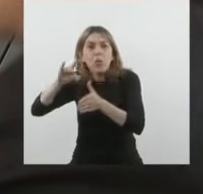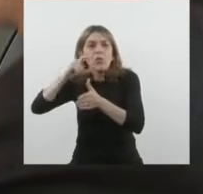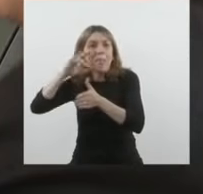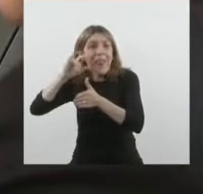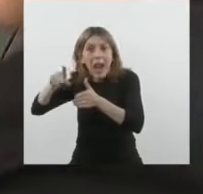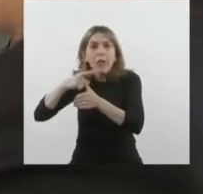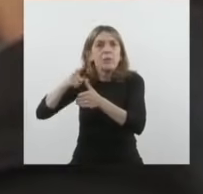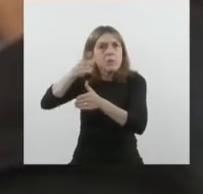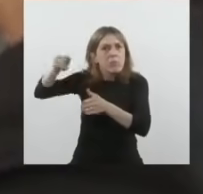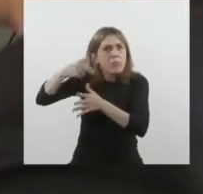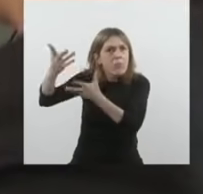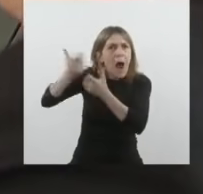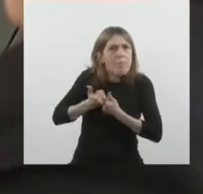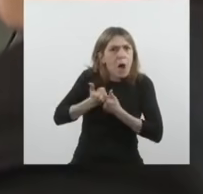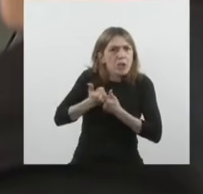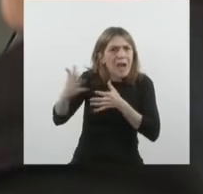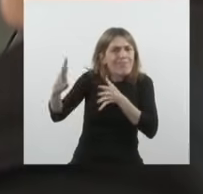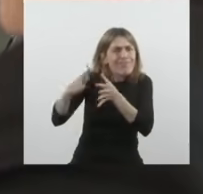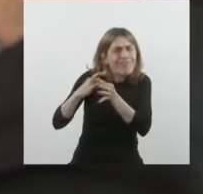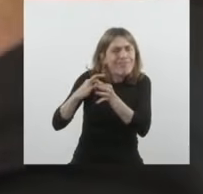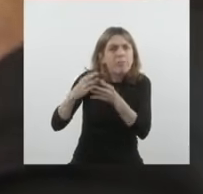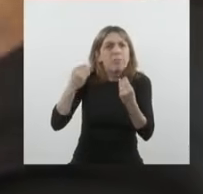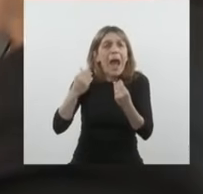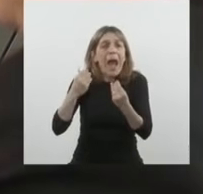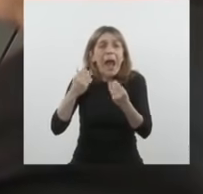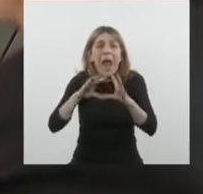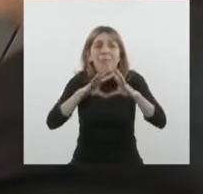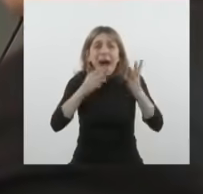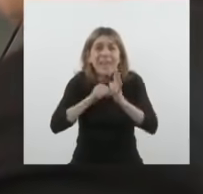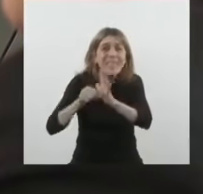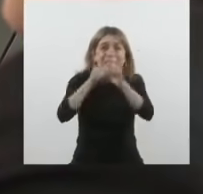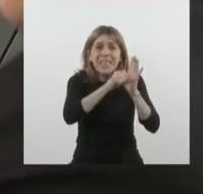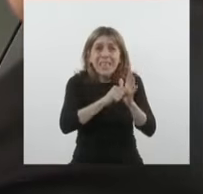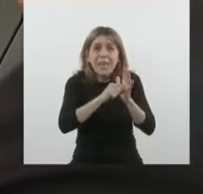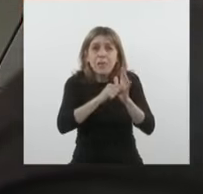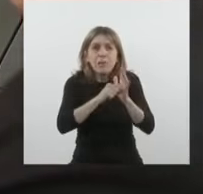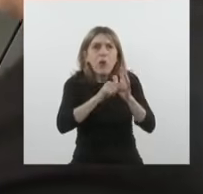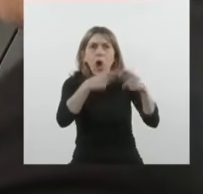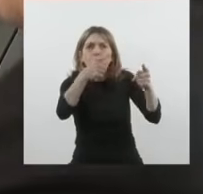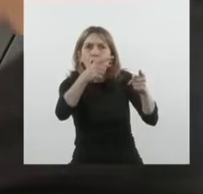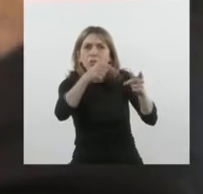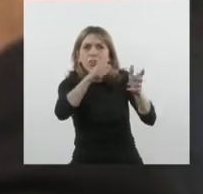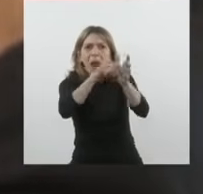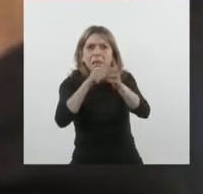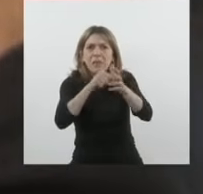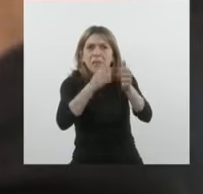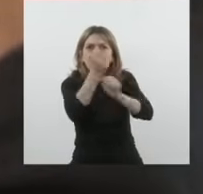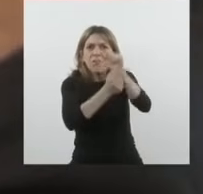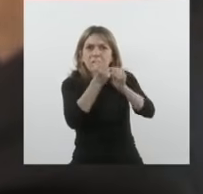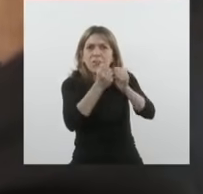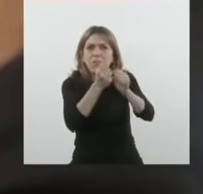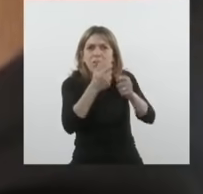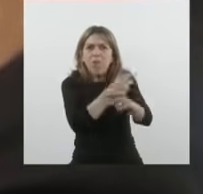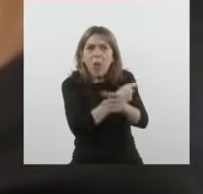conseguir que las las vacunas que el fondo que el que el mundo no nos estaba dando desde ese lugar de gratitud